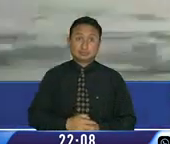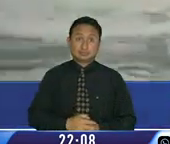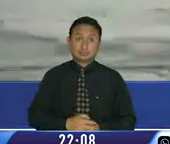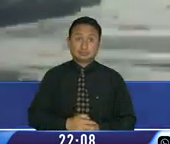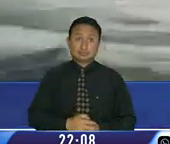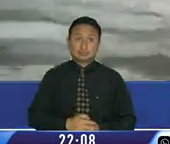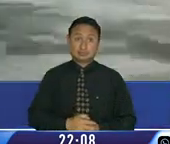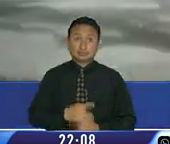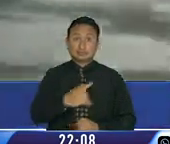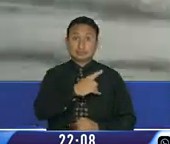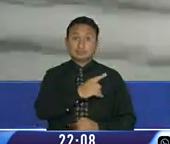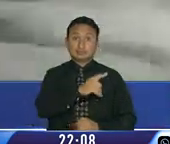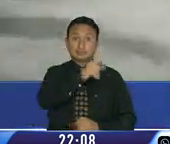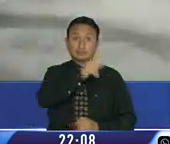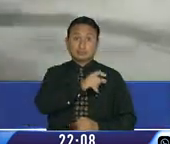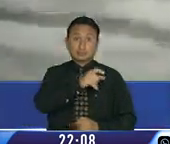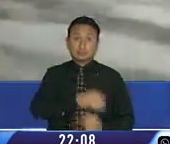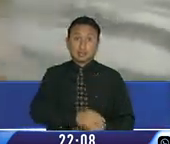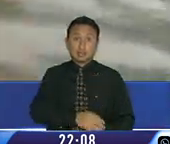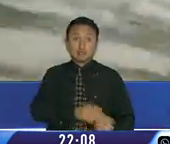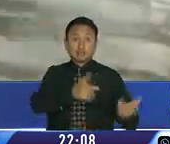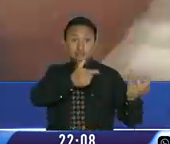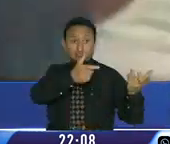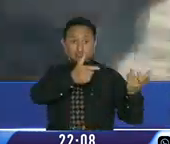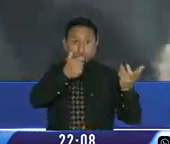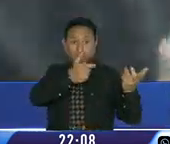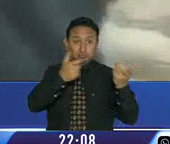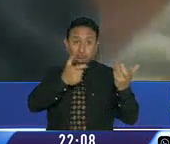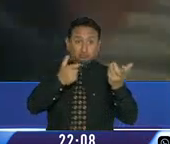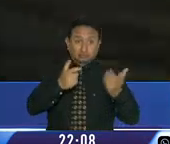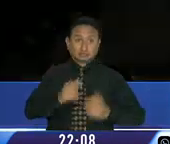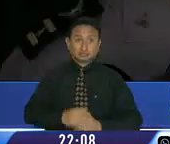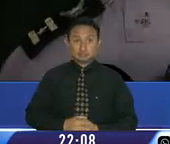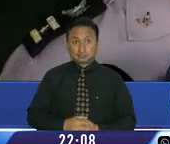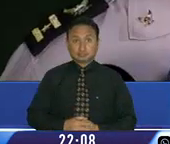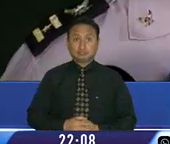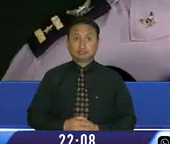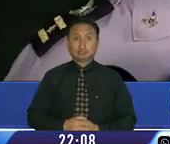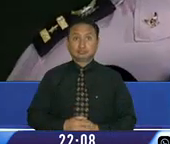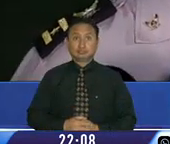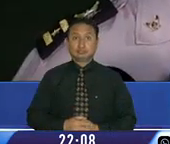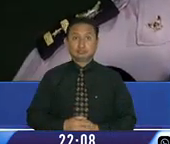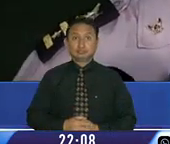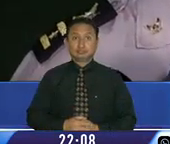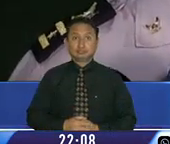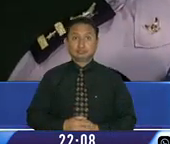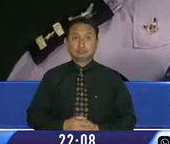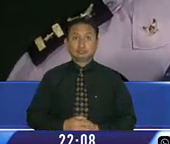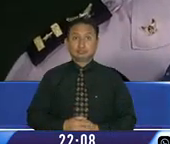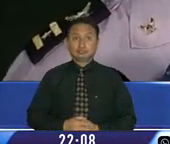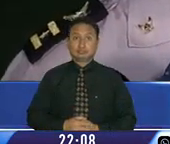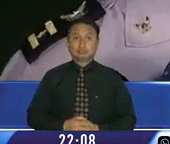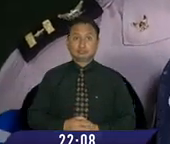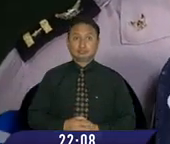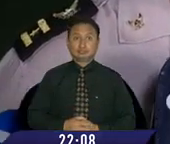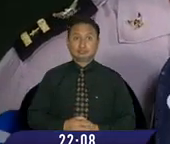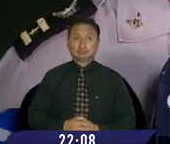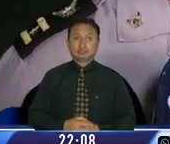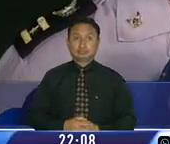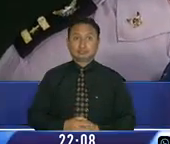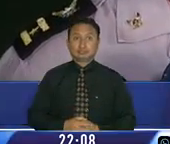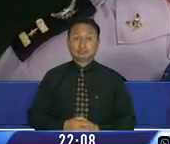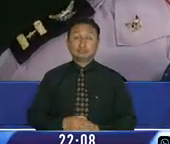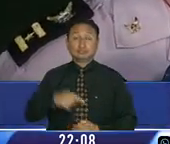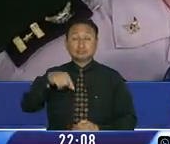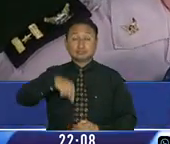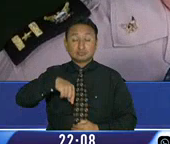y subametralladoras desafiar a la banda rival y a las autoridades. No vamos a permitir que